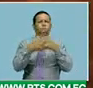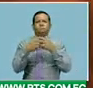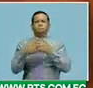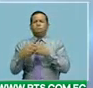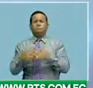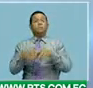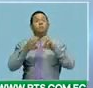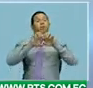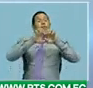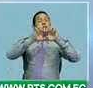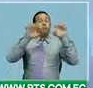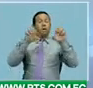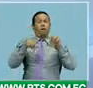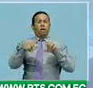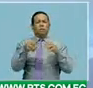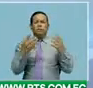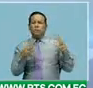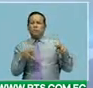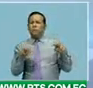Procarza.